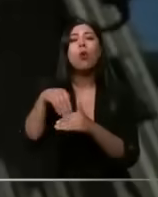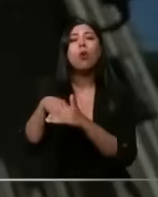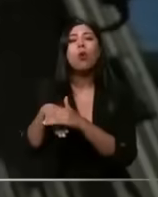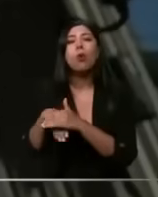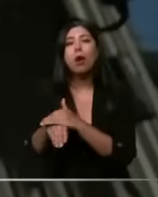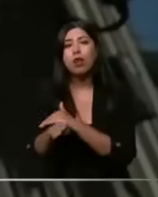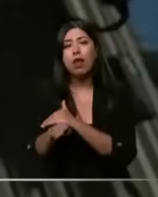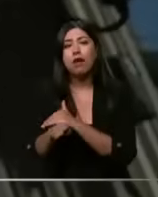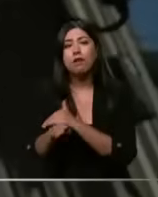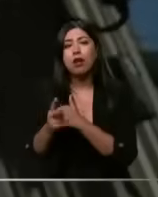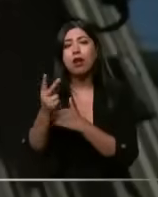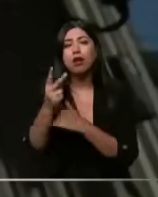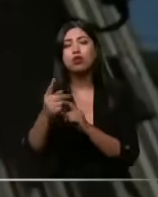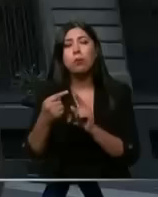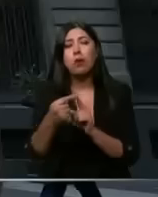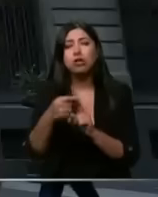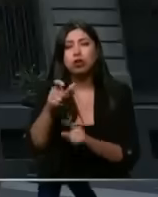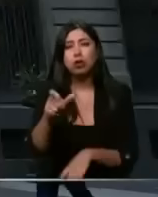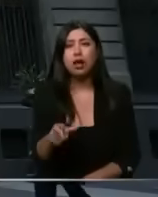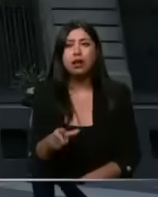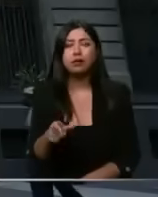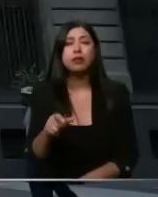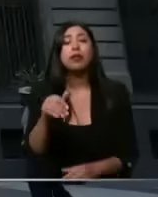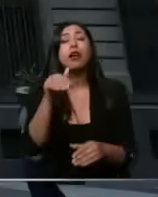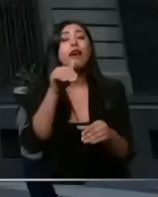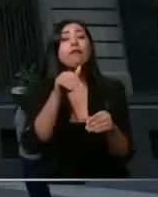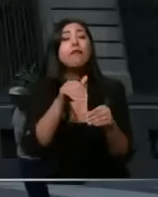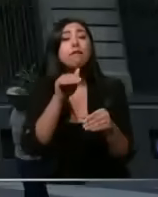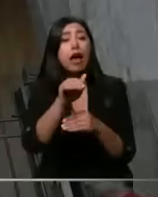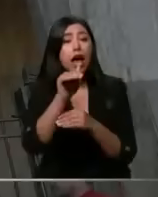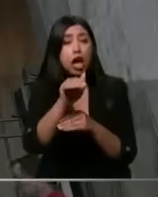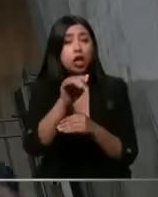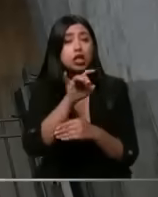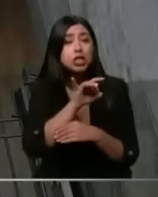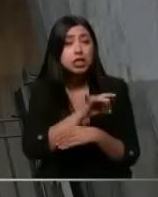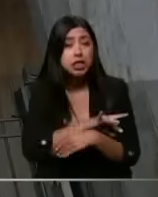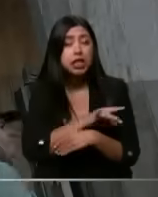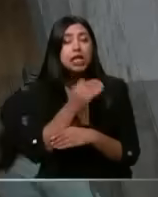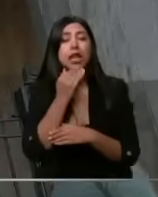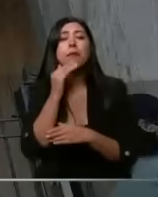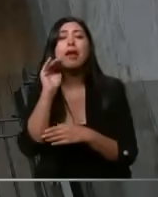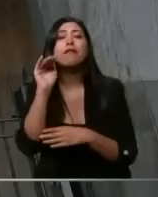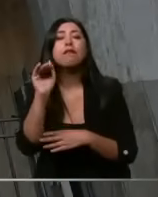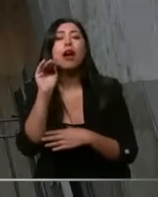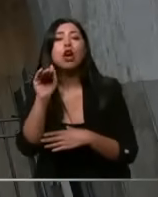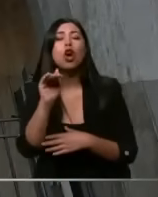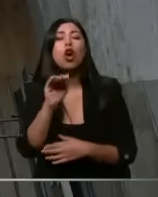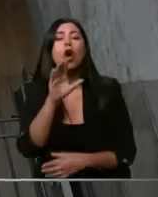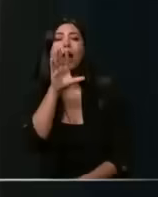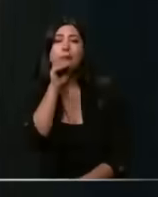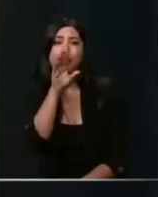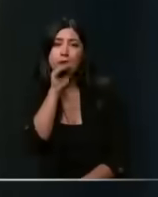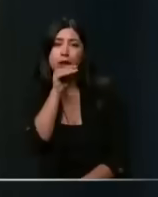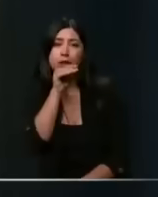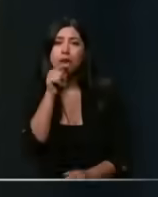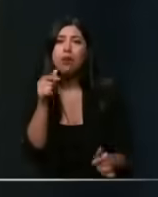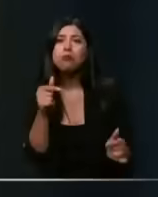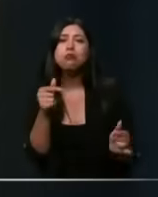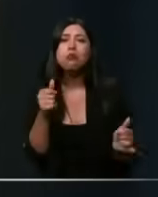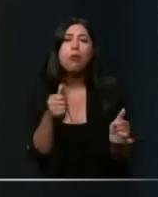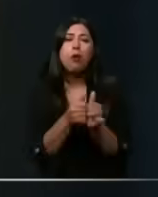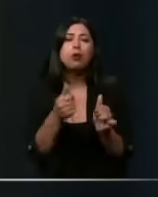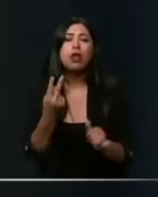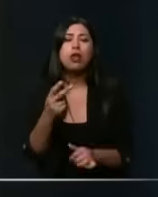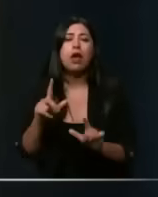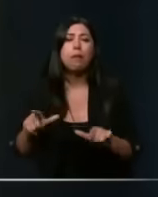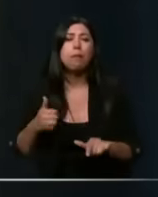una parte en sus cuentas personales en los bancos de Chile y Estado, ubicados a solo pasos del cuartel de la